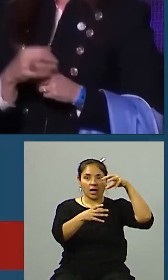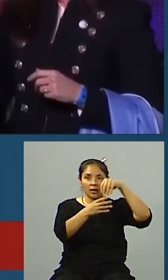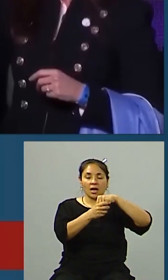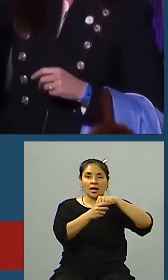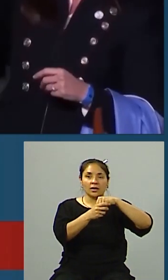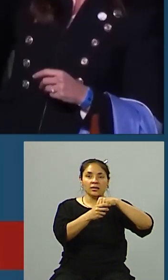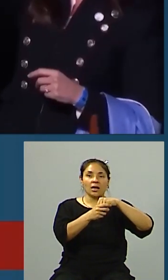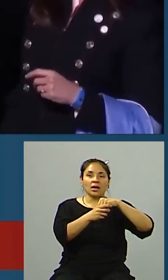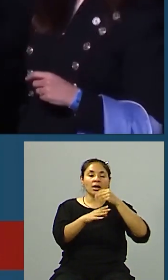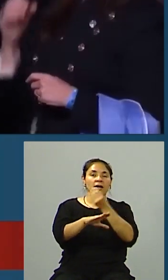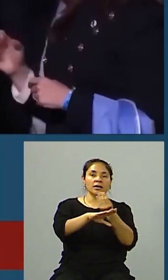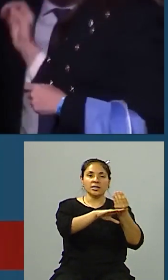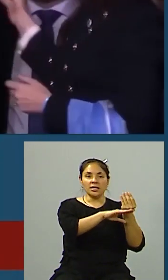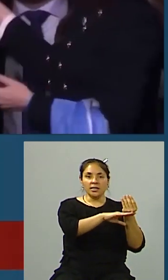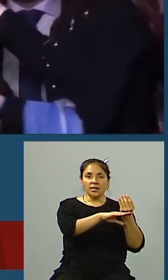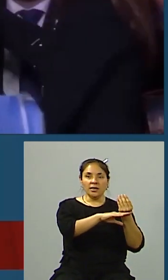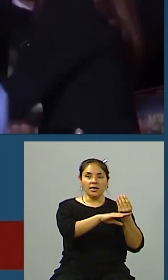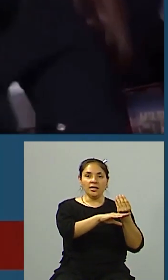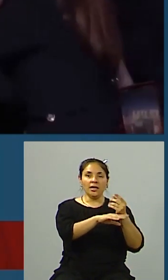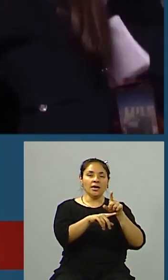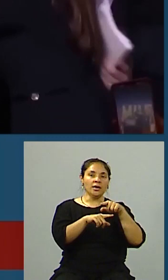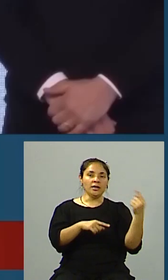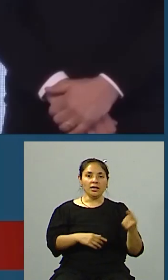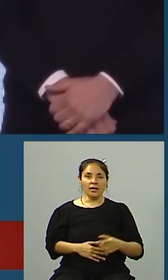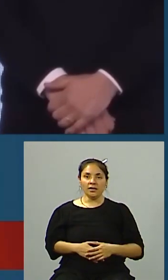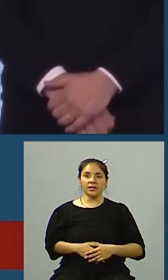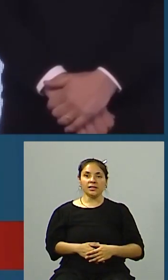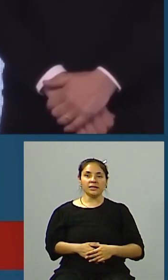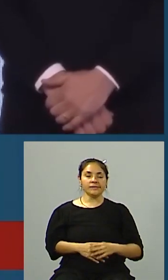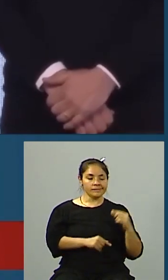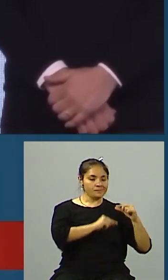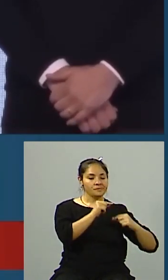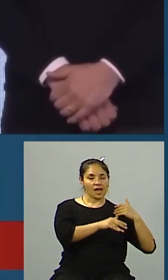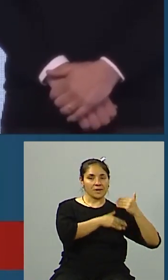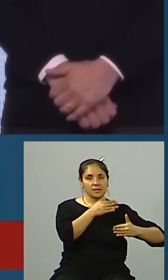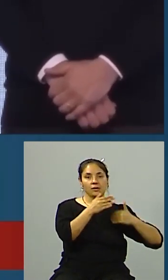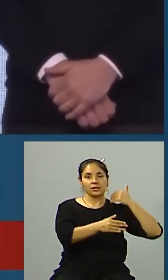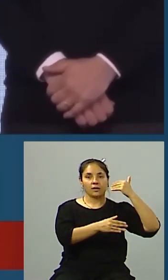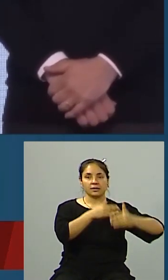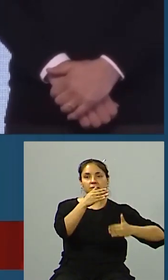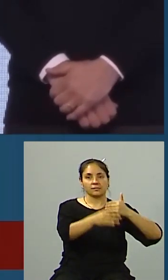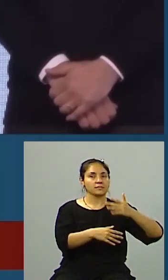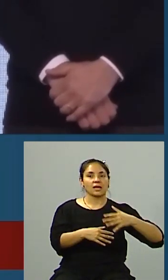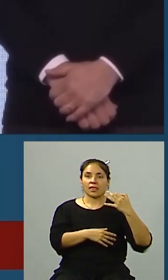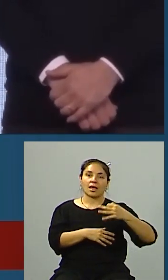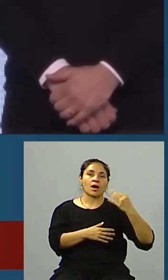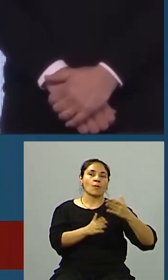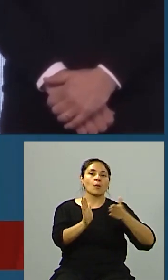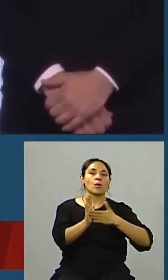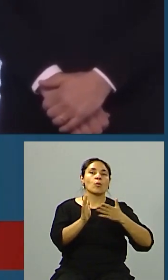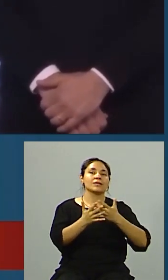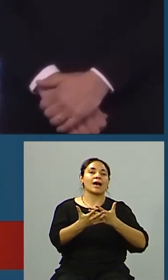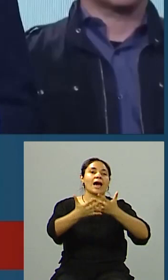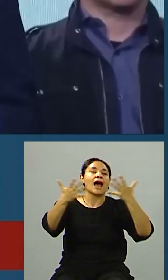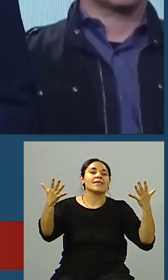candidatos opositores que a medida que avanzaban en las instancias debían volverlas más generales, volverlas más